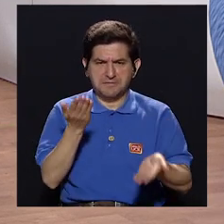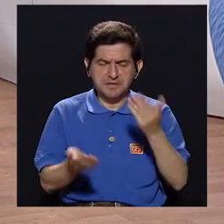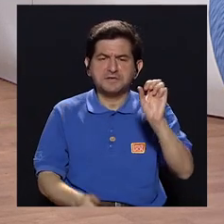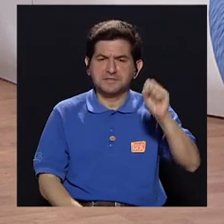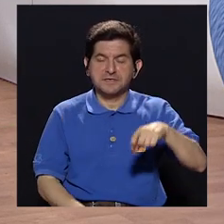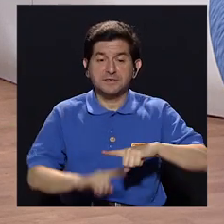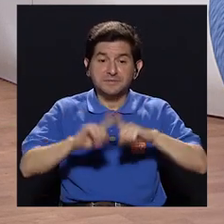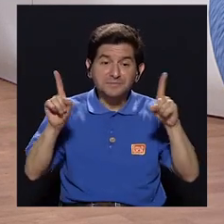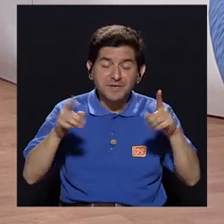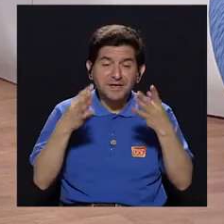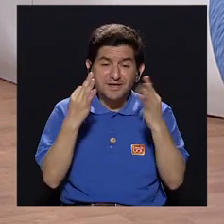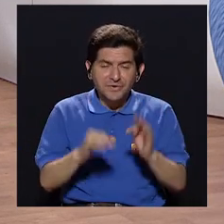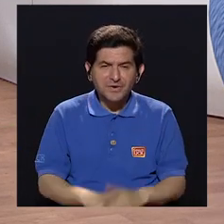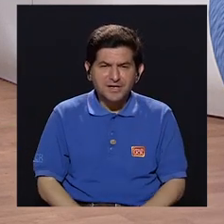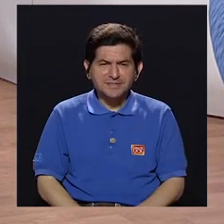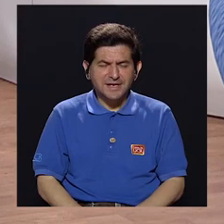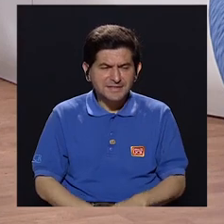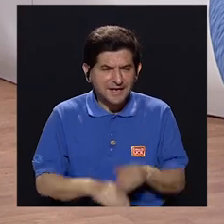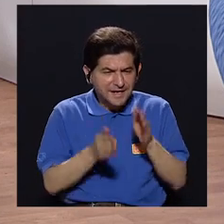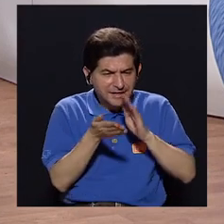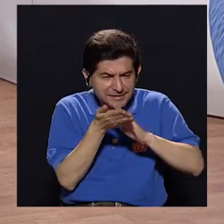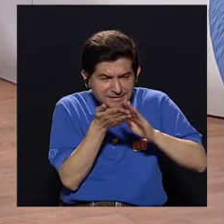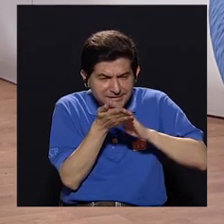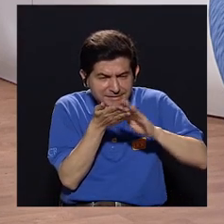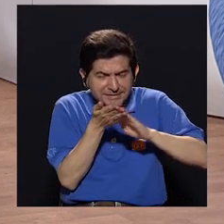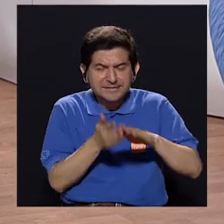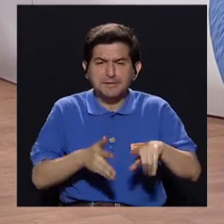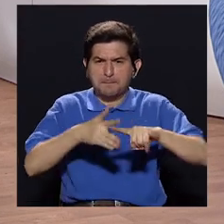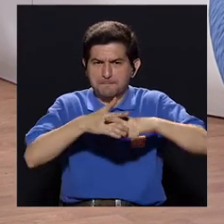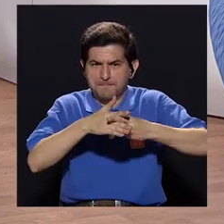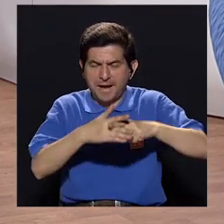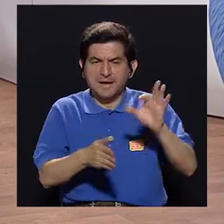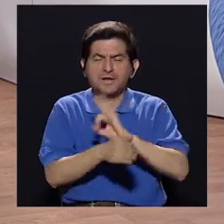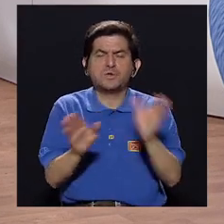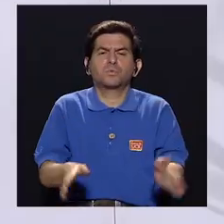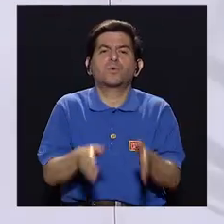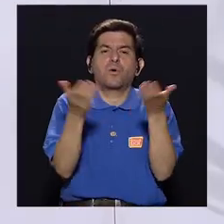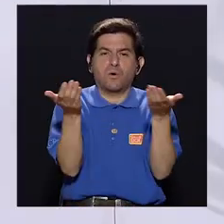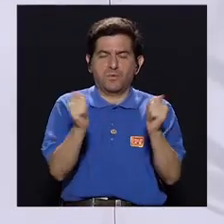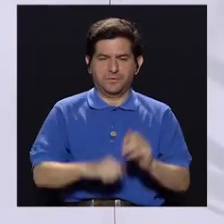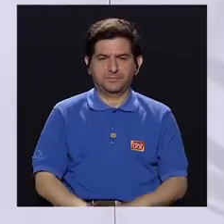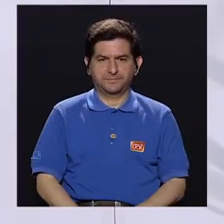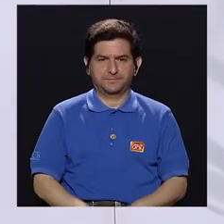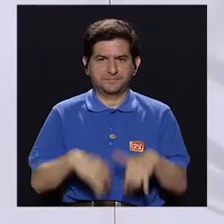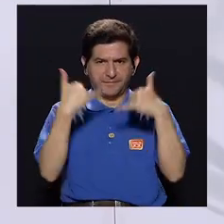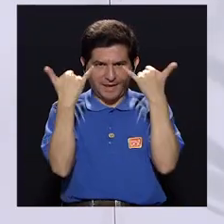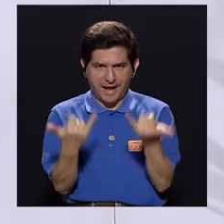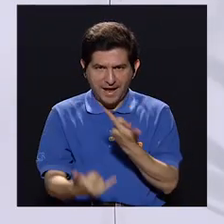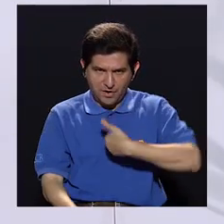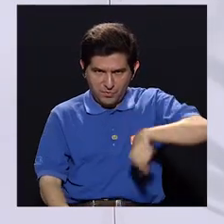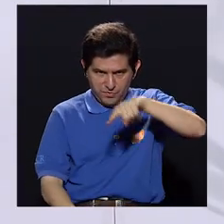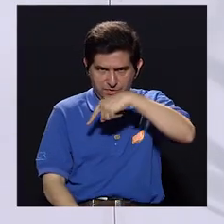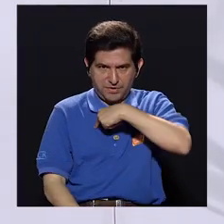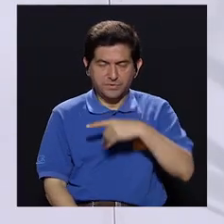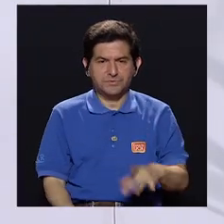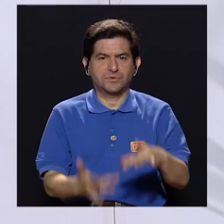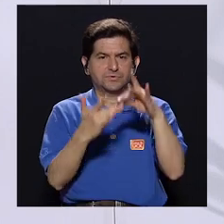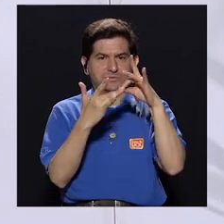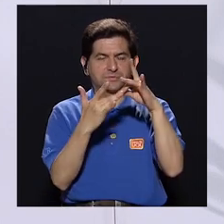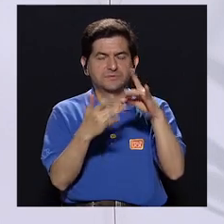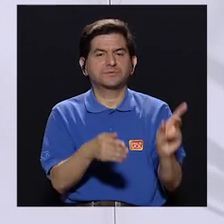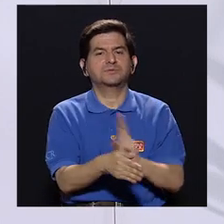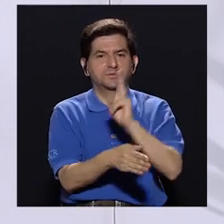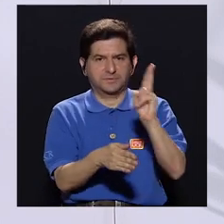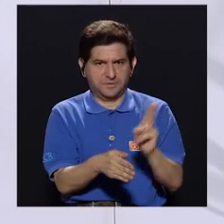de de ir afinando los detalles del del mecanismo de cómo funciona Pero bueno por ahora hemos tenido más que nada que